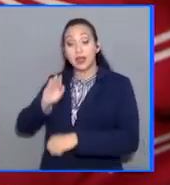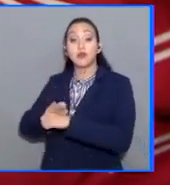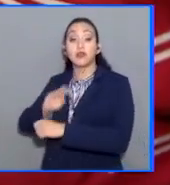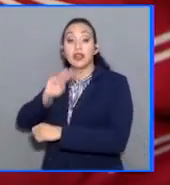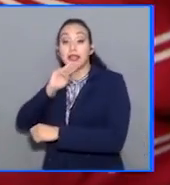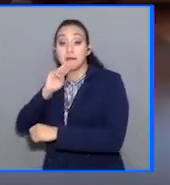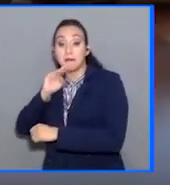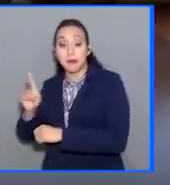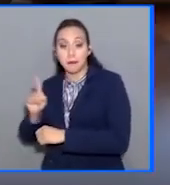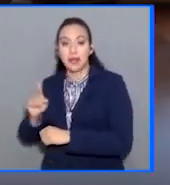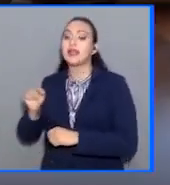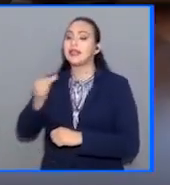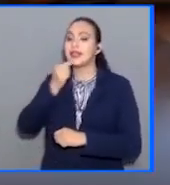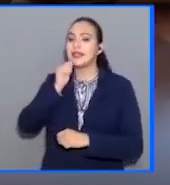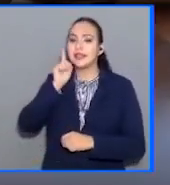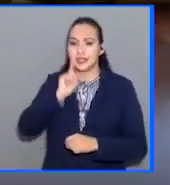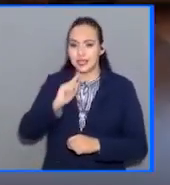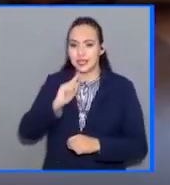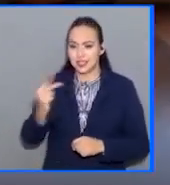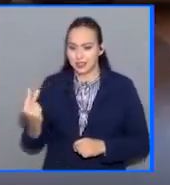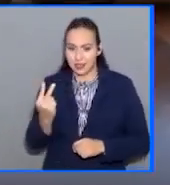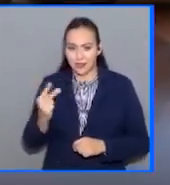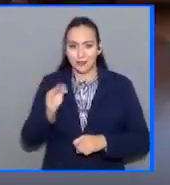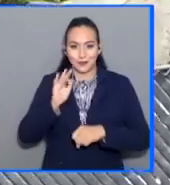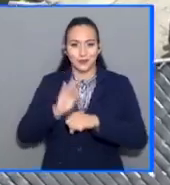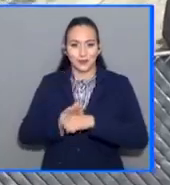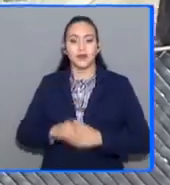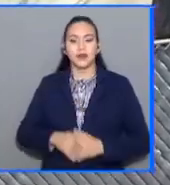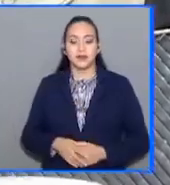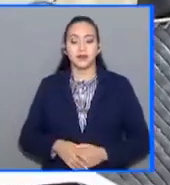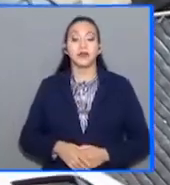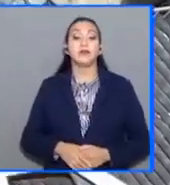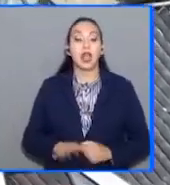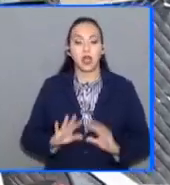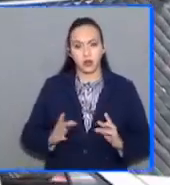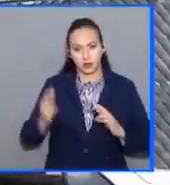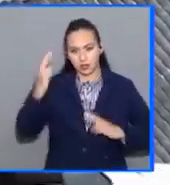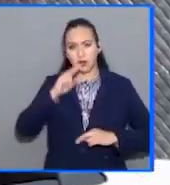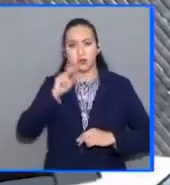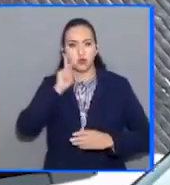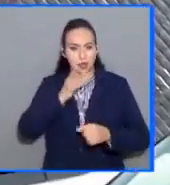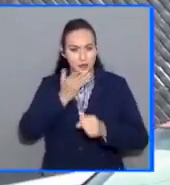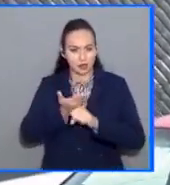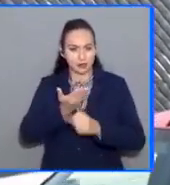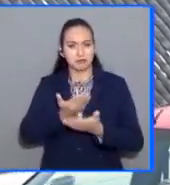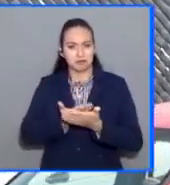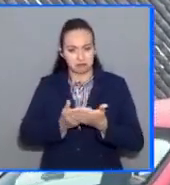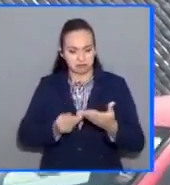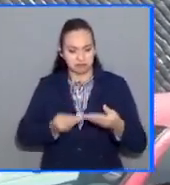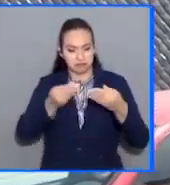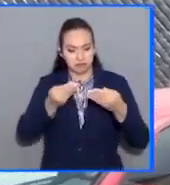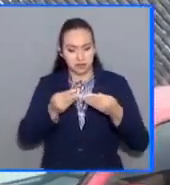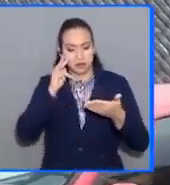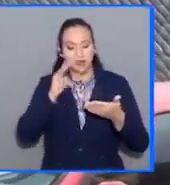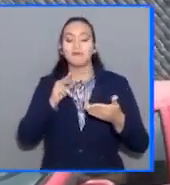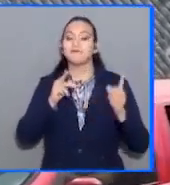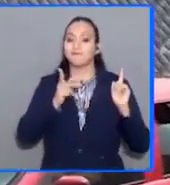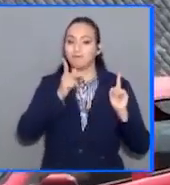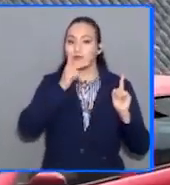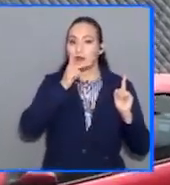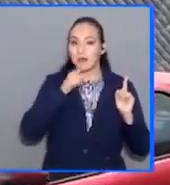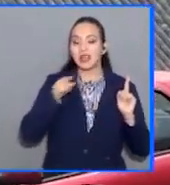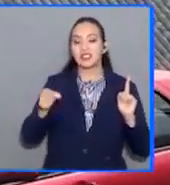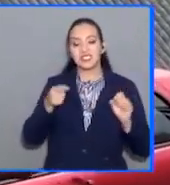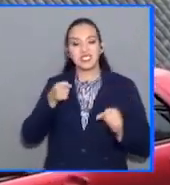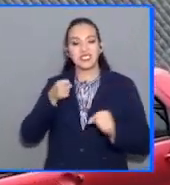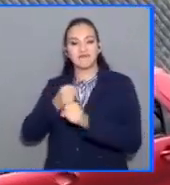interés superior de la infancia, una vez que se aportaron elementos suficientes para demostrar la violencia física y psicológica que sufre